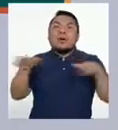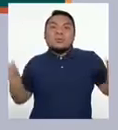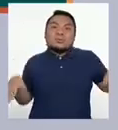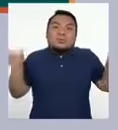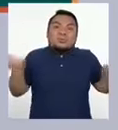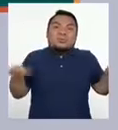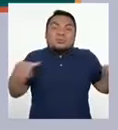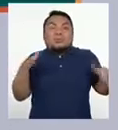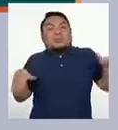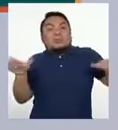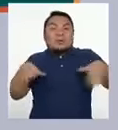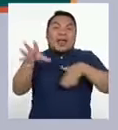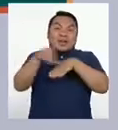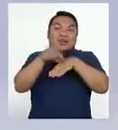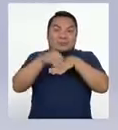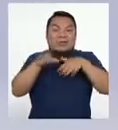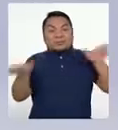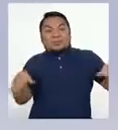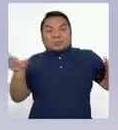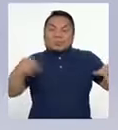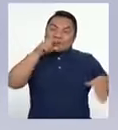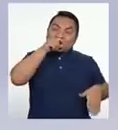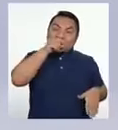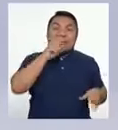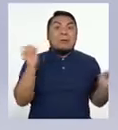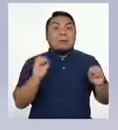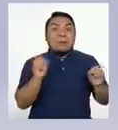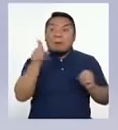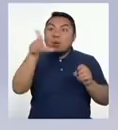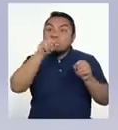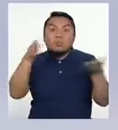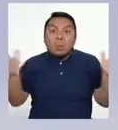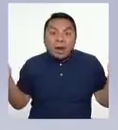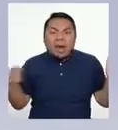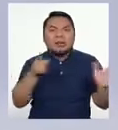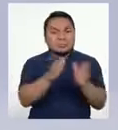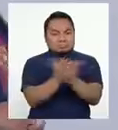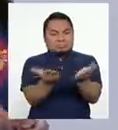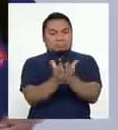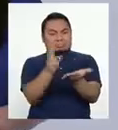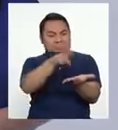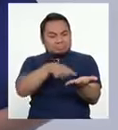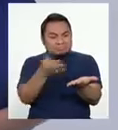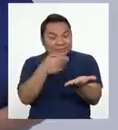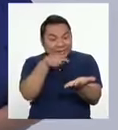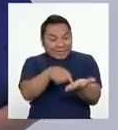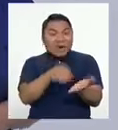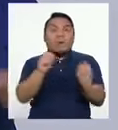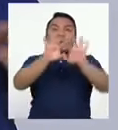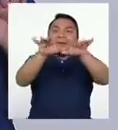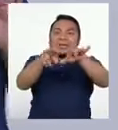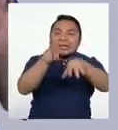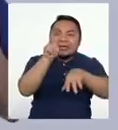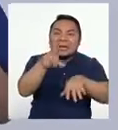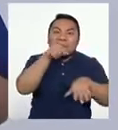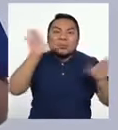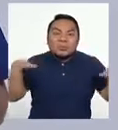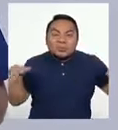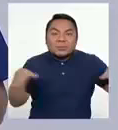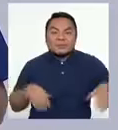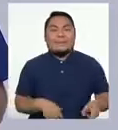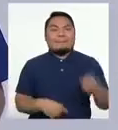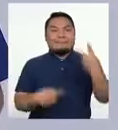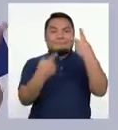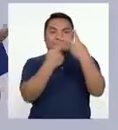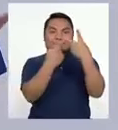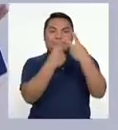Si no hubiese alguna ave cerca, pueden revisar libros, enciclopedias o en internet. 2. Seleccionar